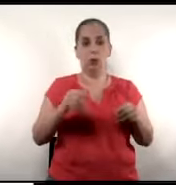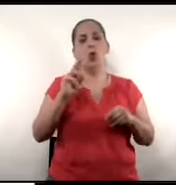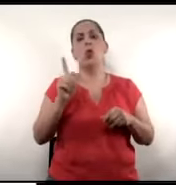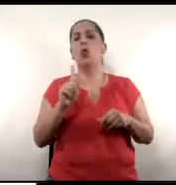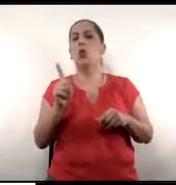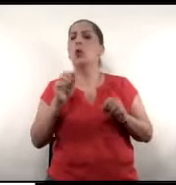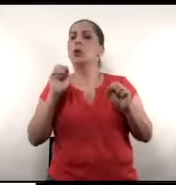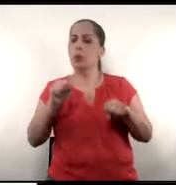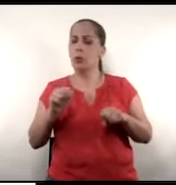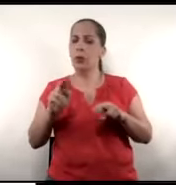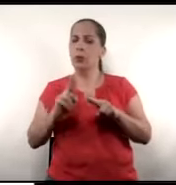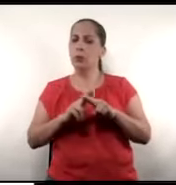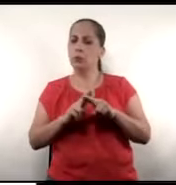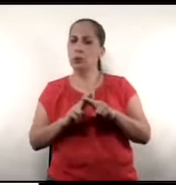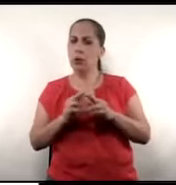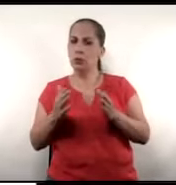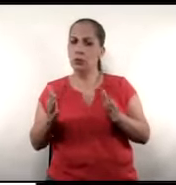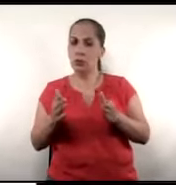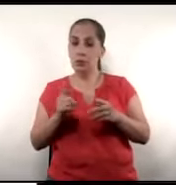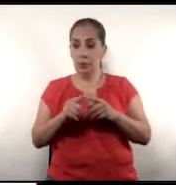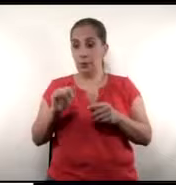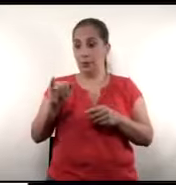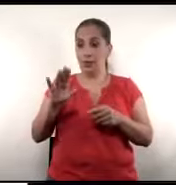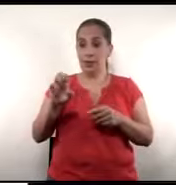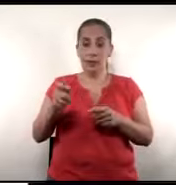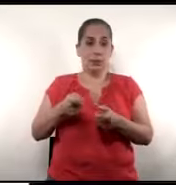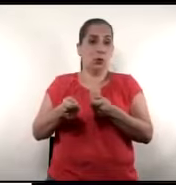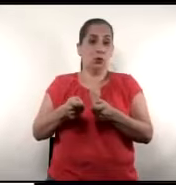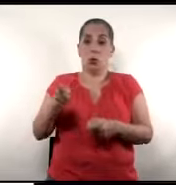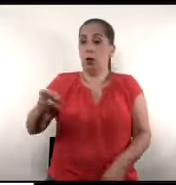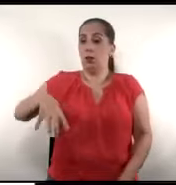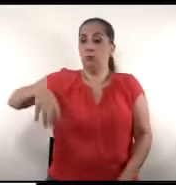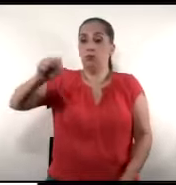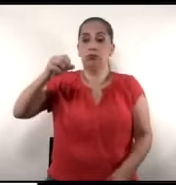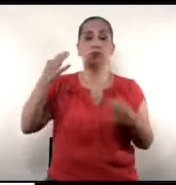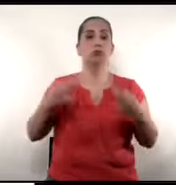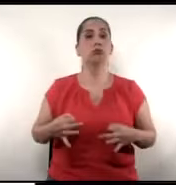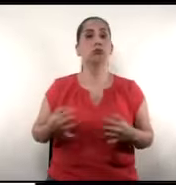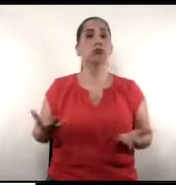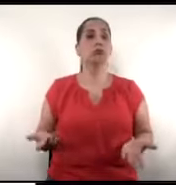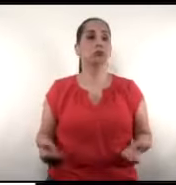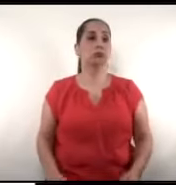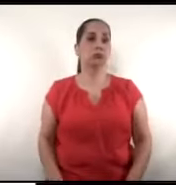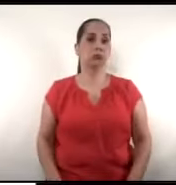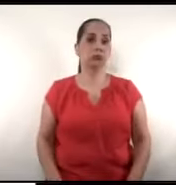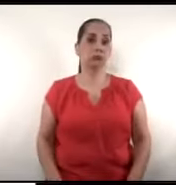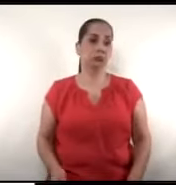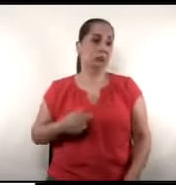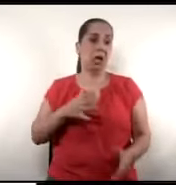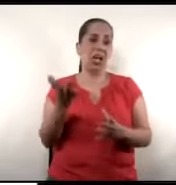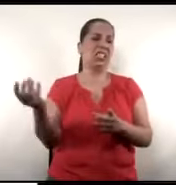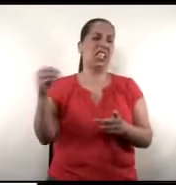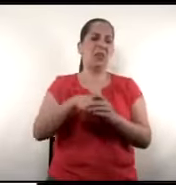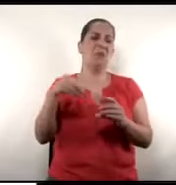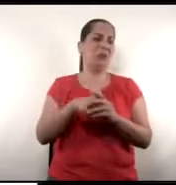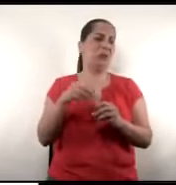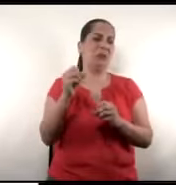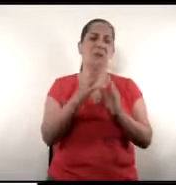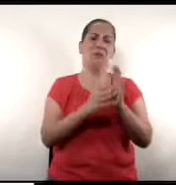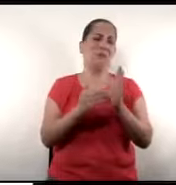conseguir esa energía. Y como el ICE es el que lo controla, el ICE es el que toma la decisión de mandar a la basura inversiones